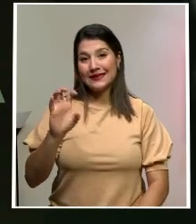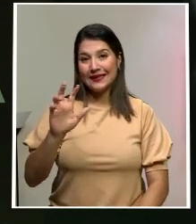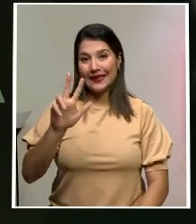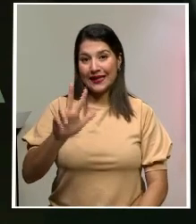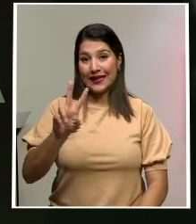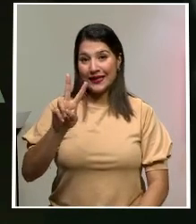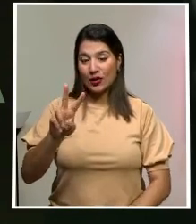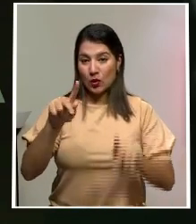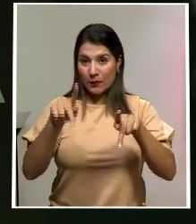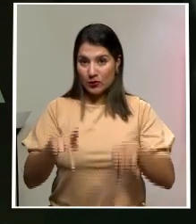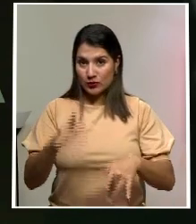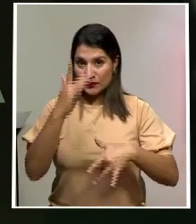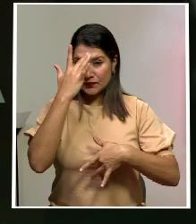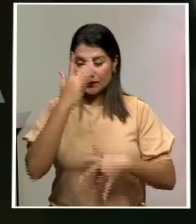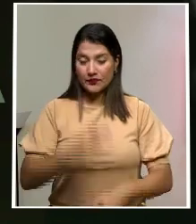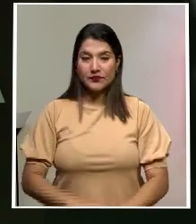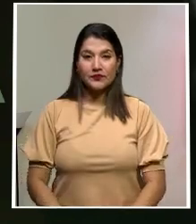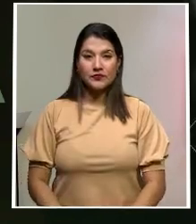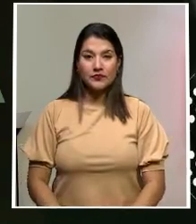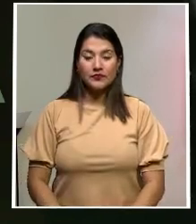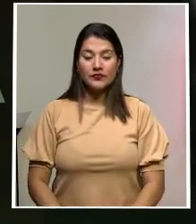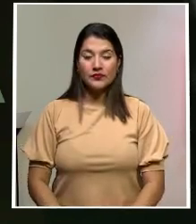296.632 contagiados.